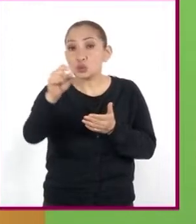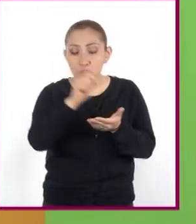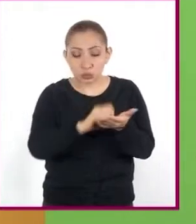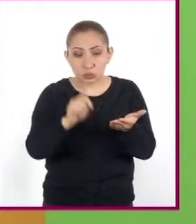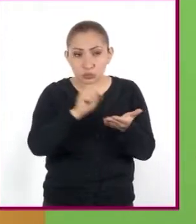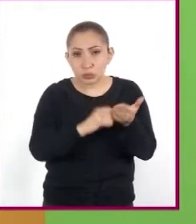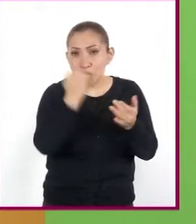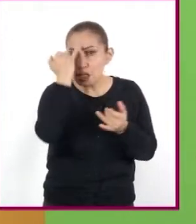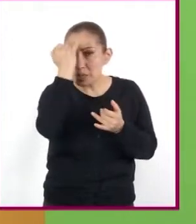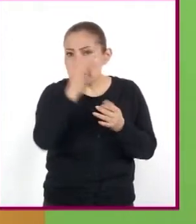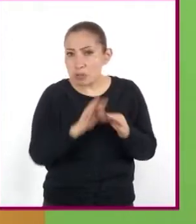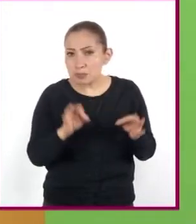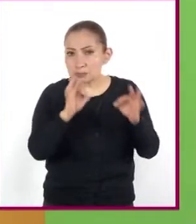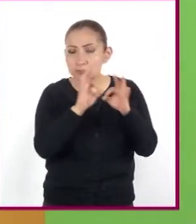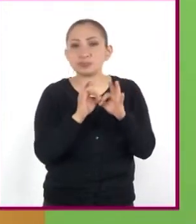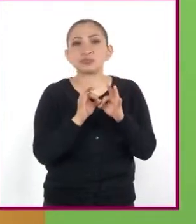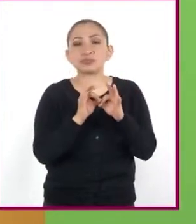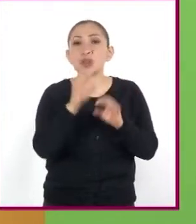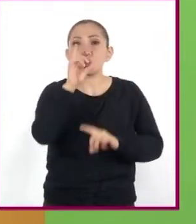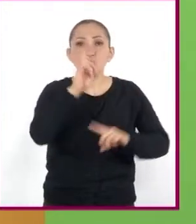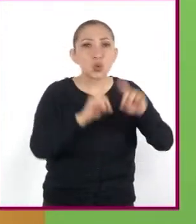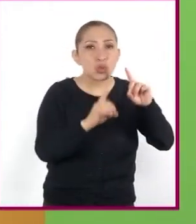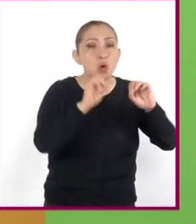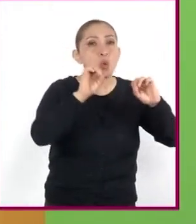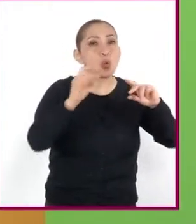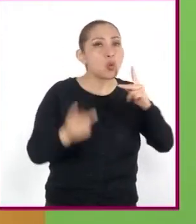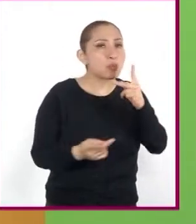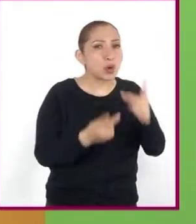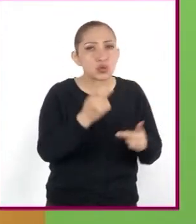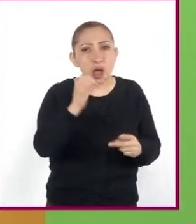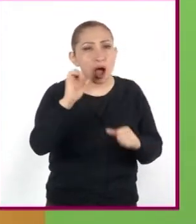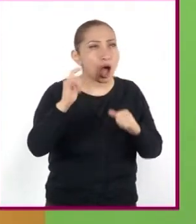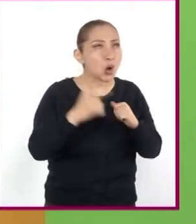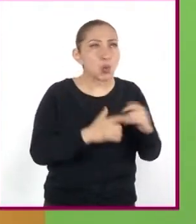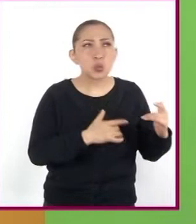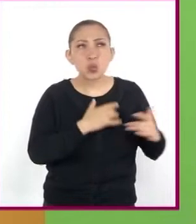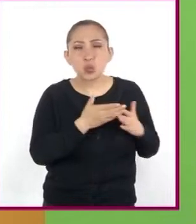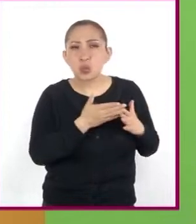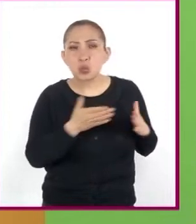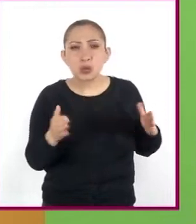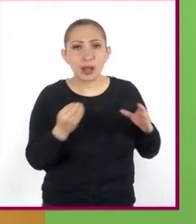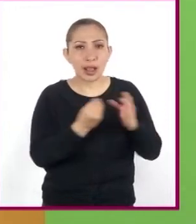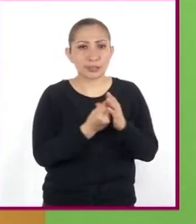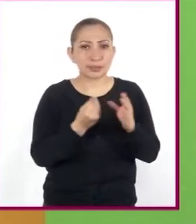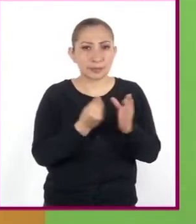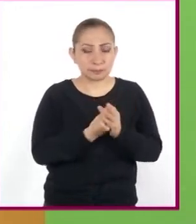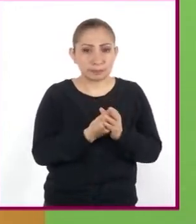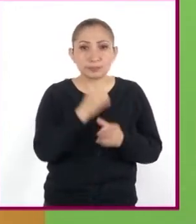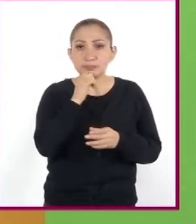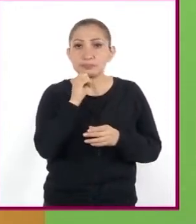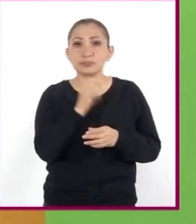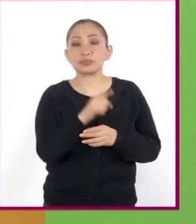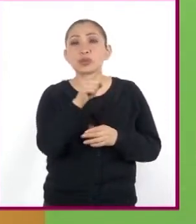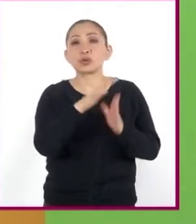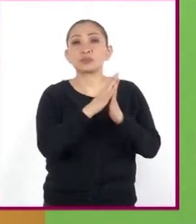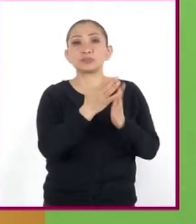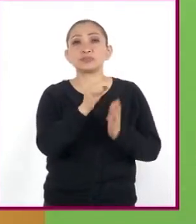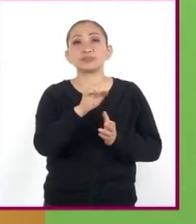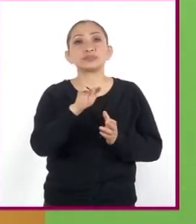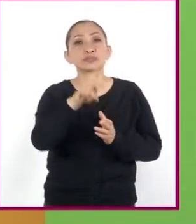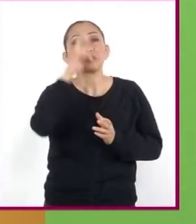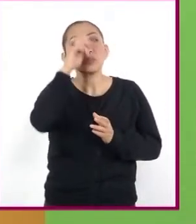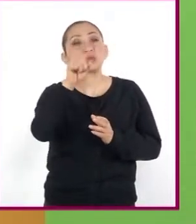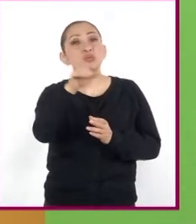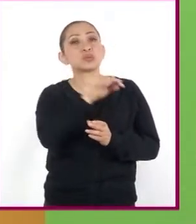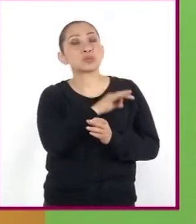anotar ideas principales, dudas o preguntas que les surjan a lo largo de la sesión. Además, su libro de texto para